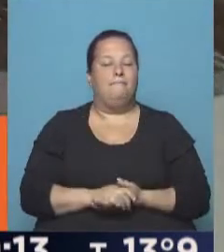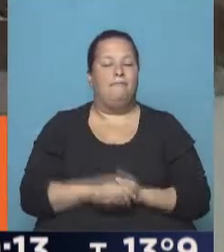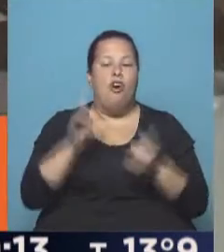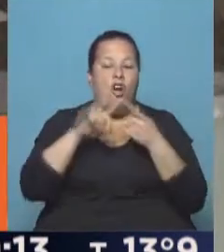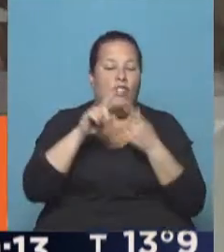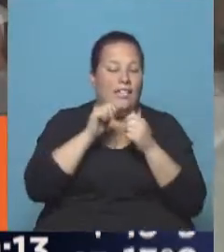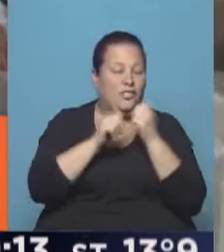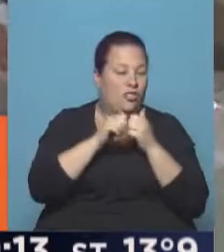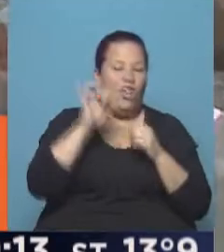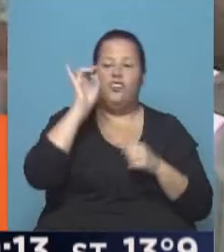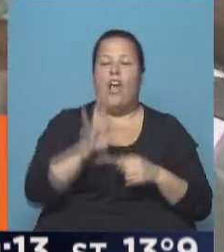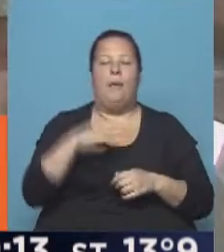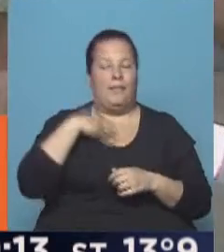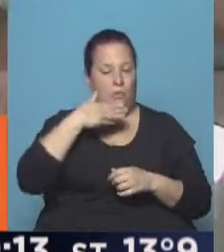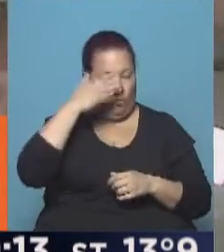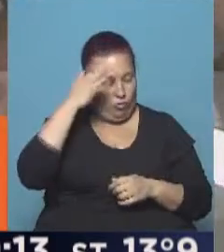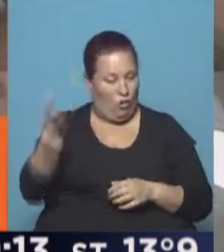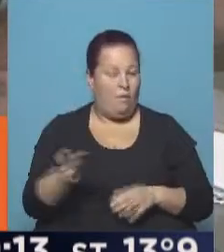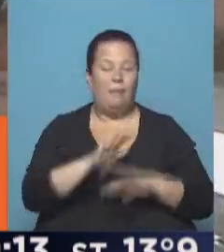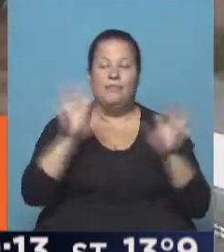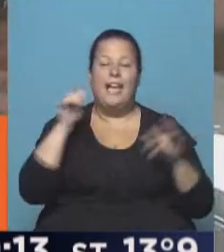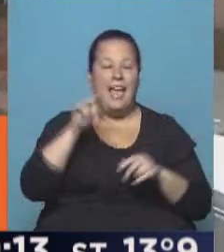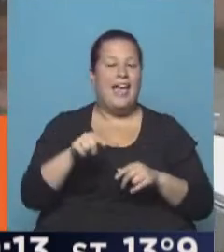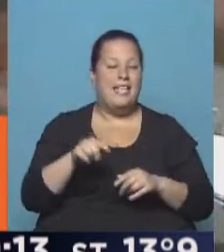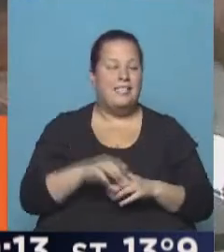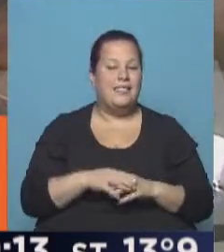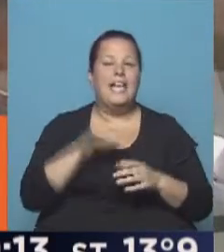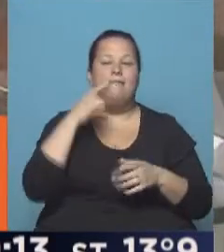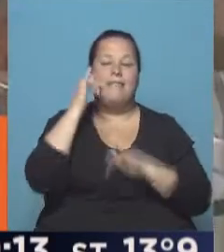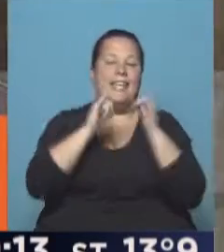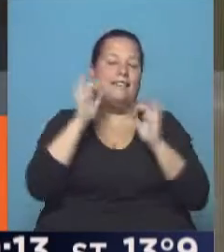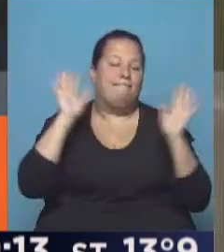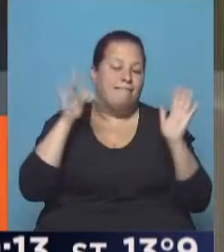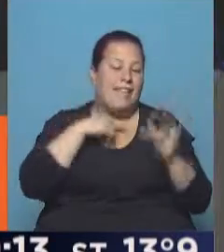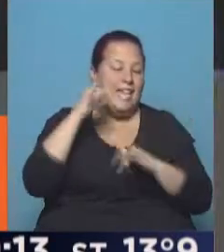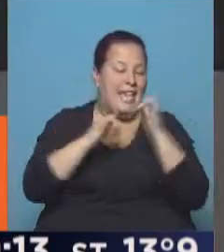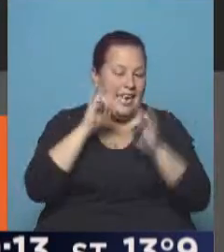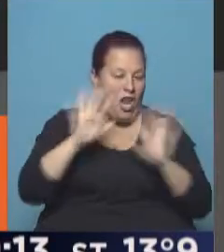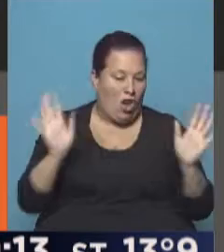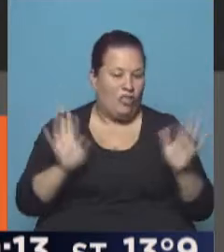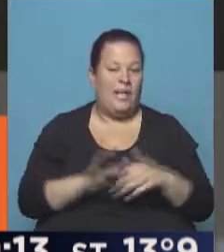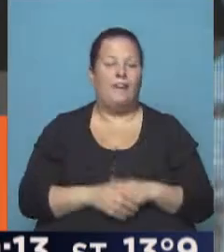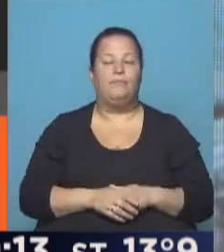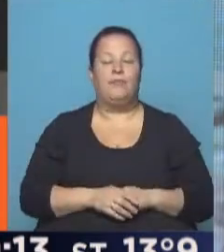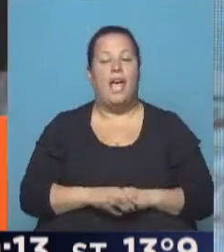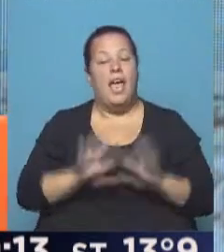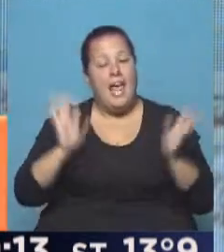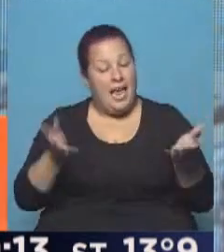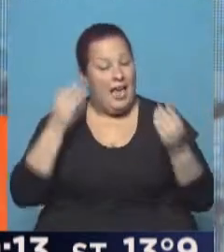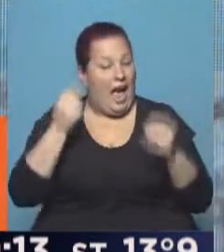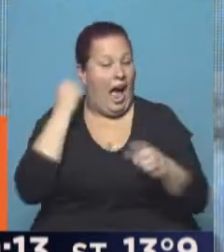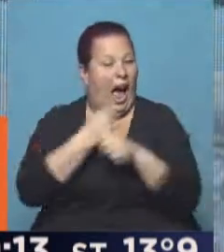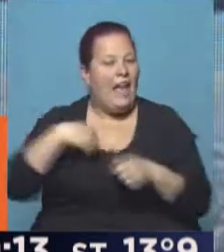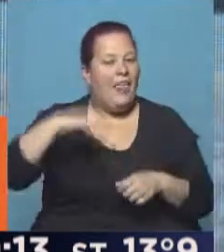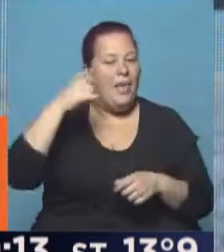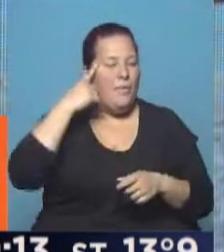relación con la historia es solamente musulmana. Es decir, ese es el relato que se quiere instalar. De forma tal de que uno